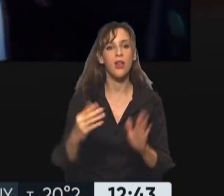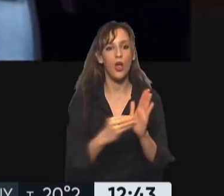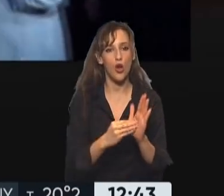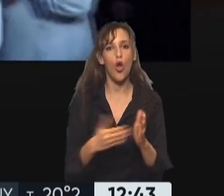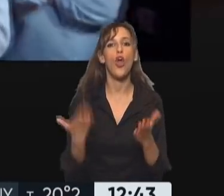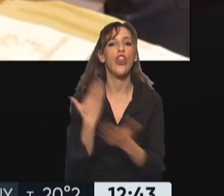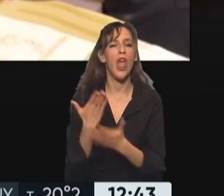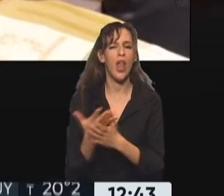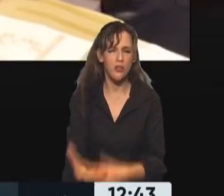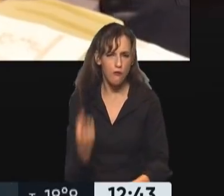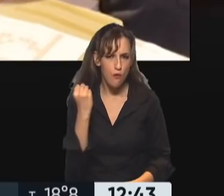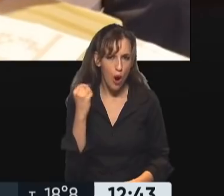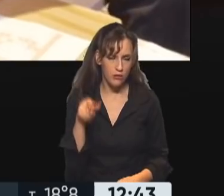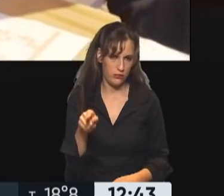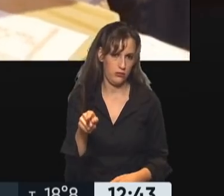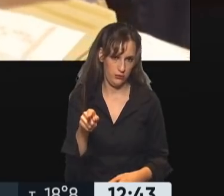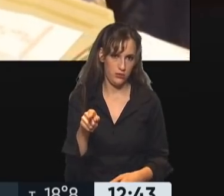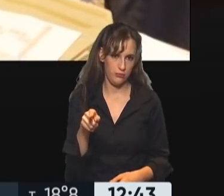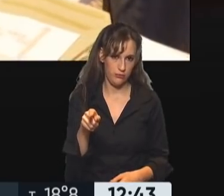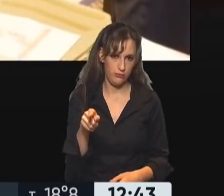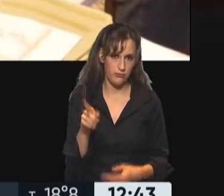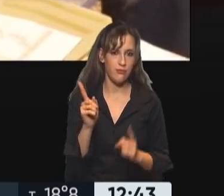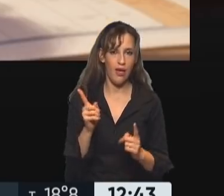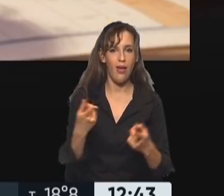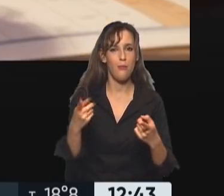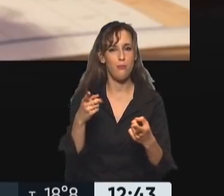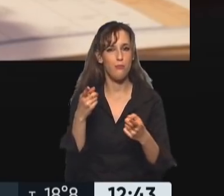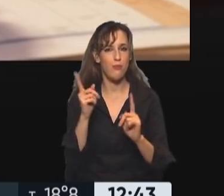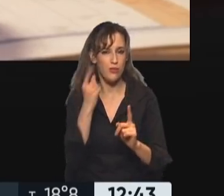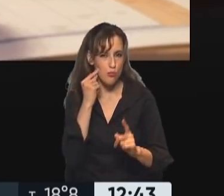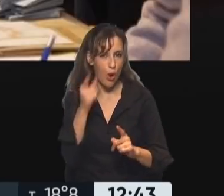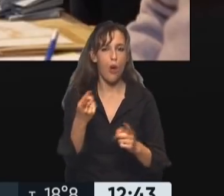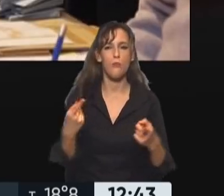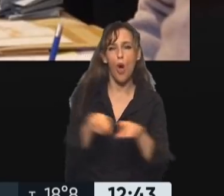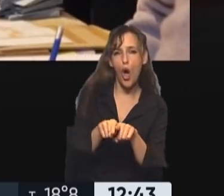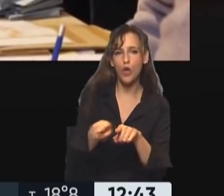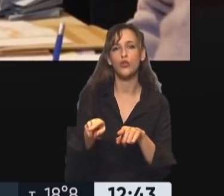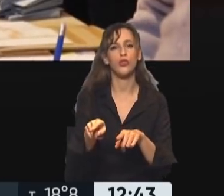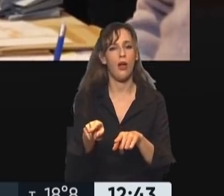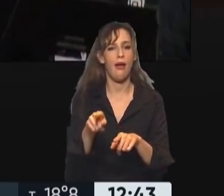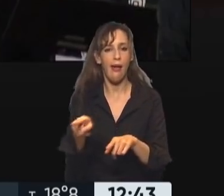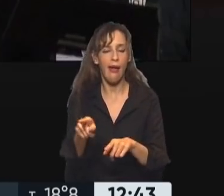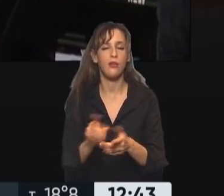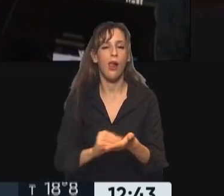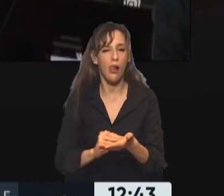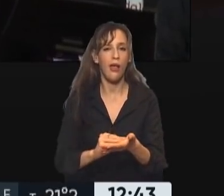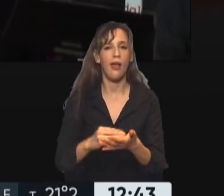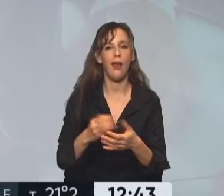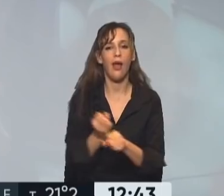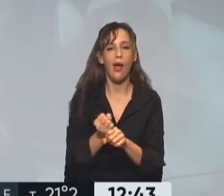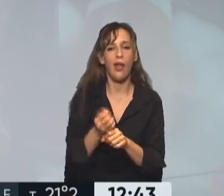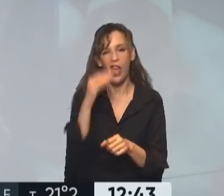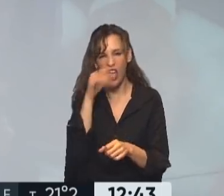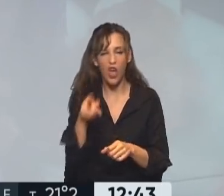derecha tradicional, ¿te acordás? Fillon, aquel de la Fer Penelope, su mujer, exacto, que tenía, bueno, en fin, un empleo ficticio y lo había perjudicado en su intención de